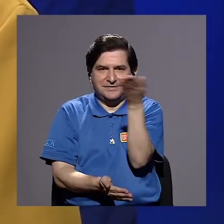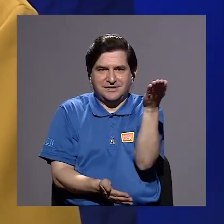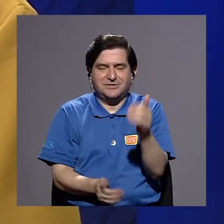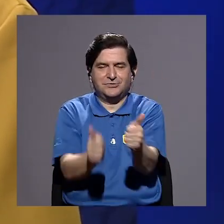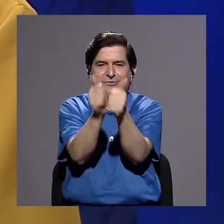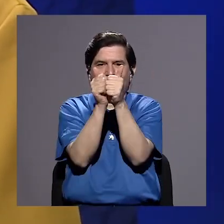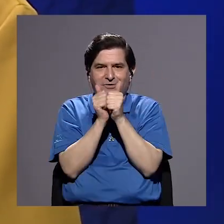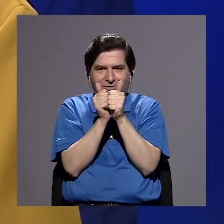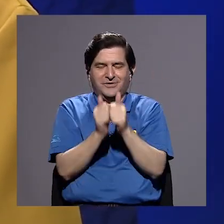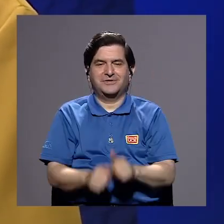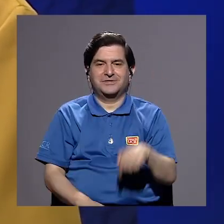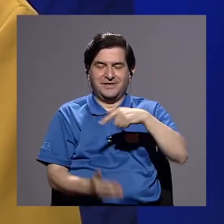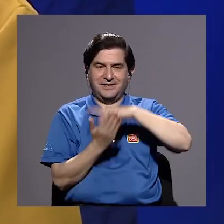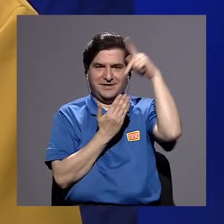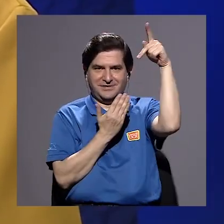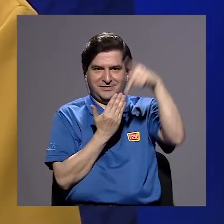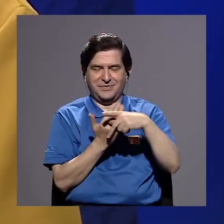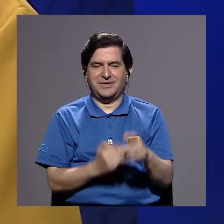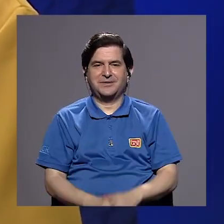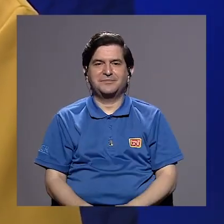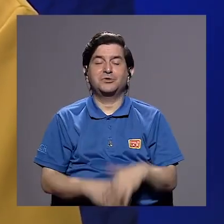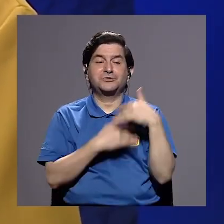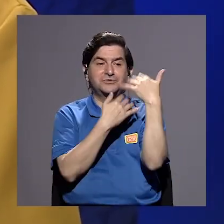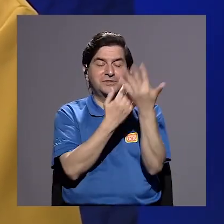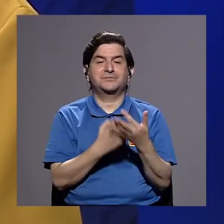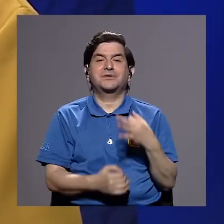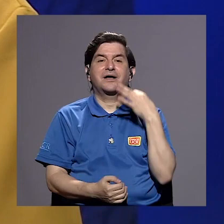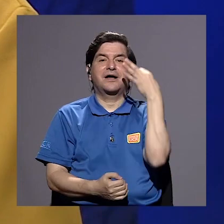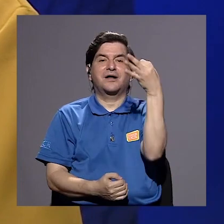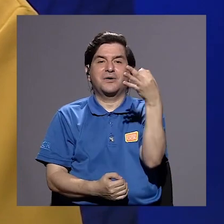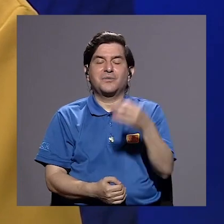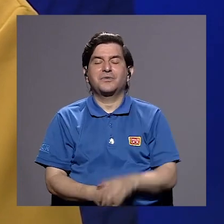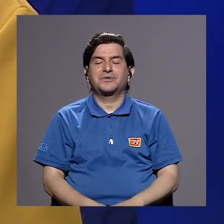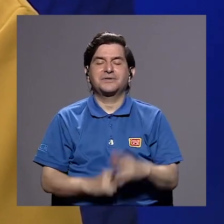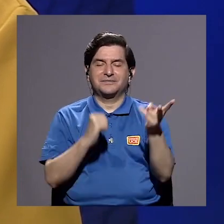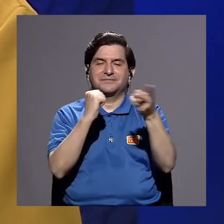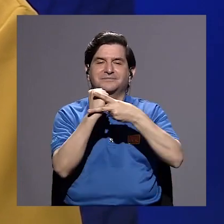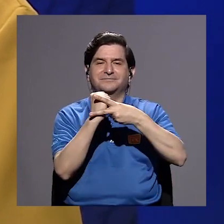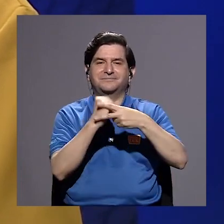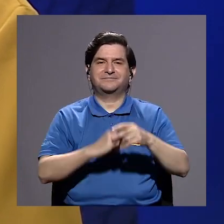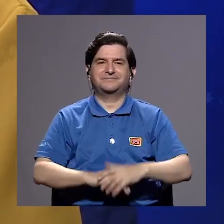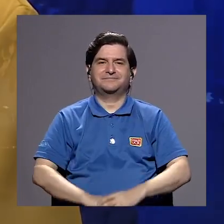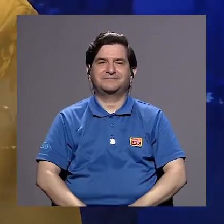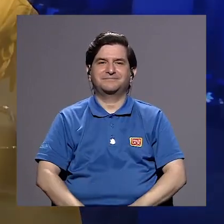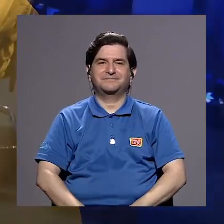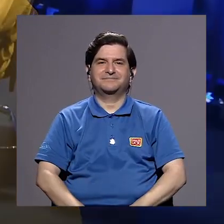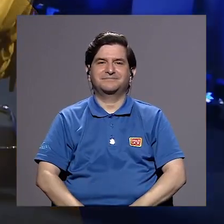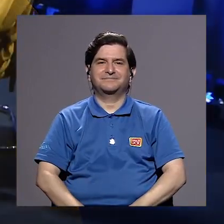ustedes por acompañarnos en este programa y les esperamos en una próxima oportunidad.